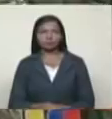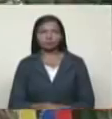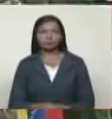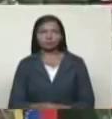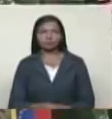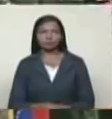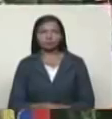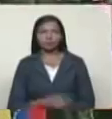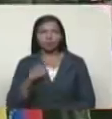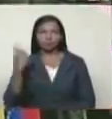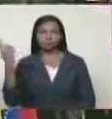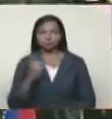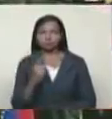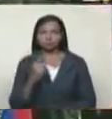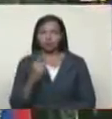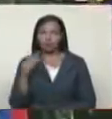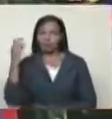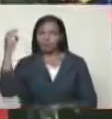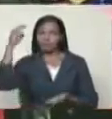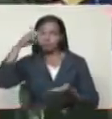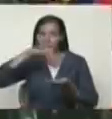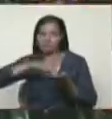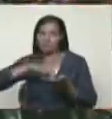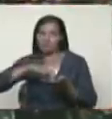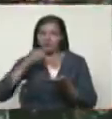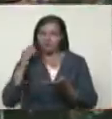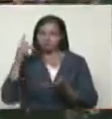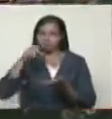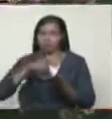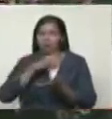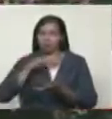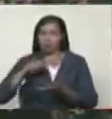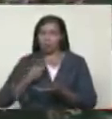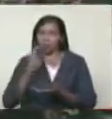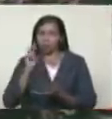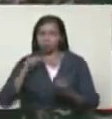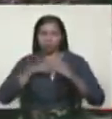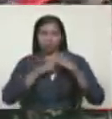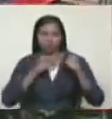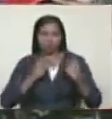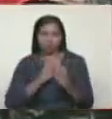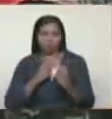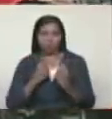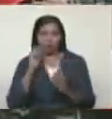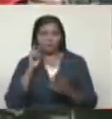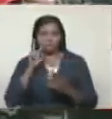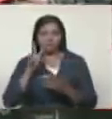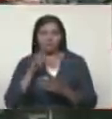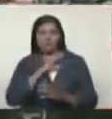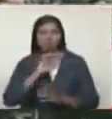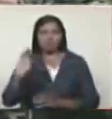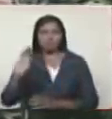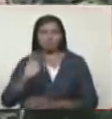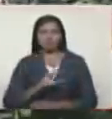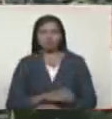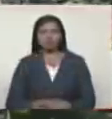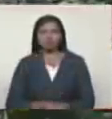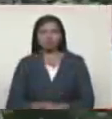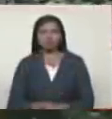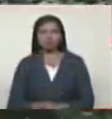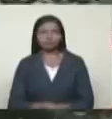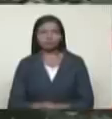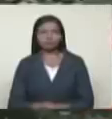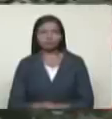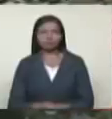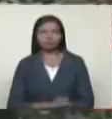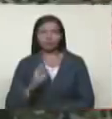Cuando venimos al estado de Aragua, acá al estado de Aragua, en el corazón del norte de la patria,